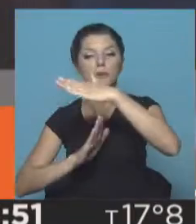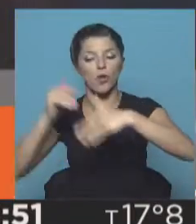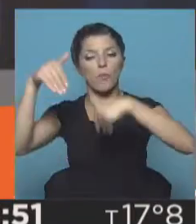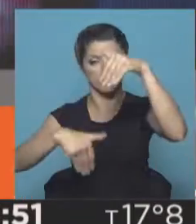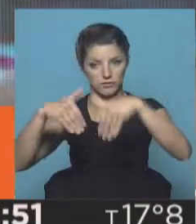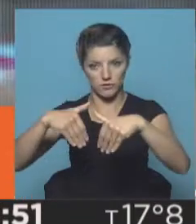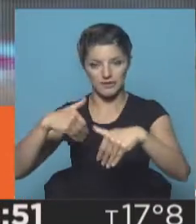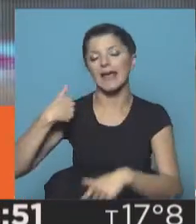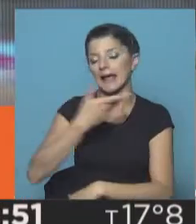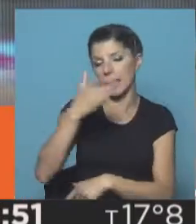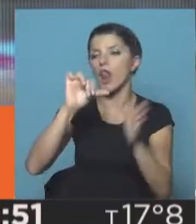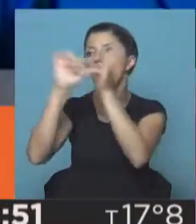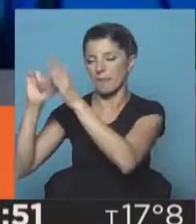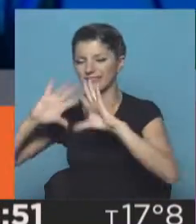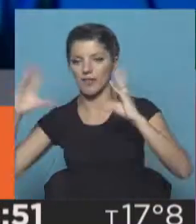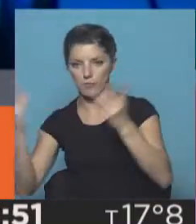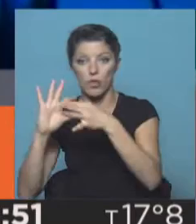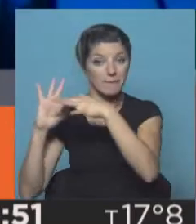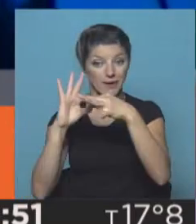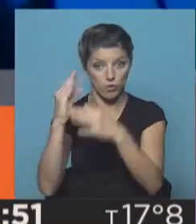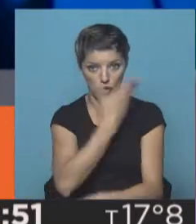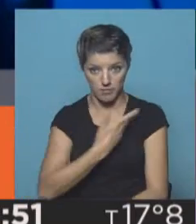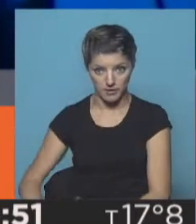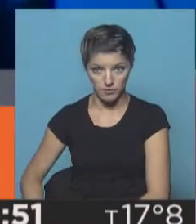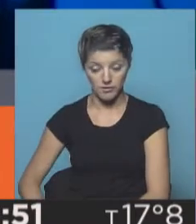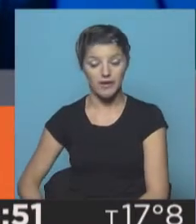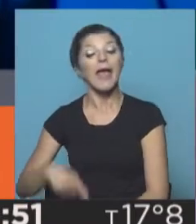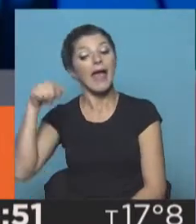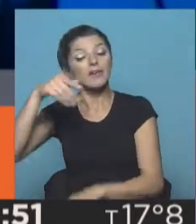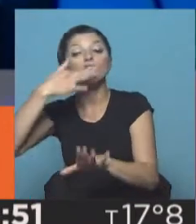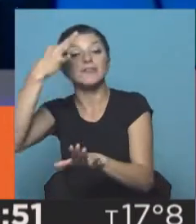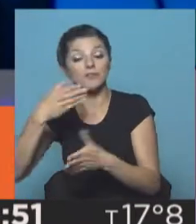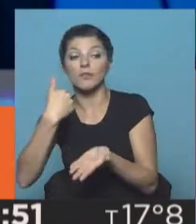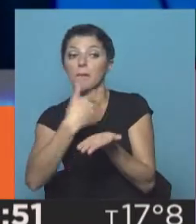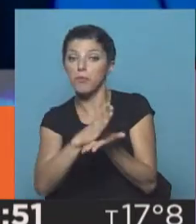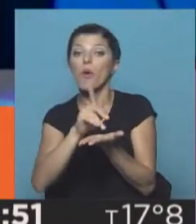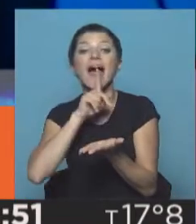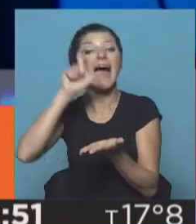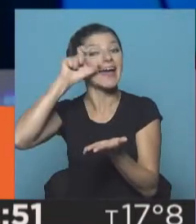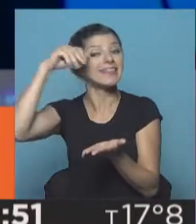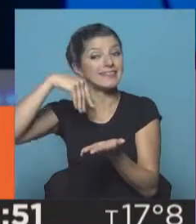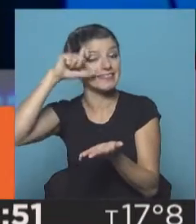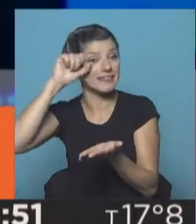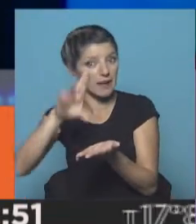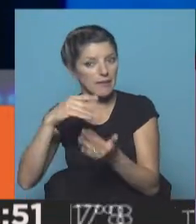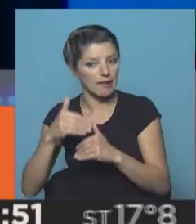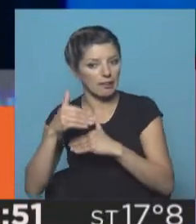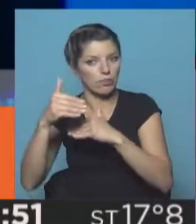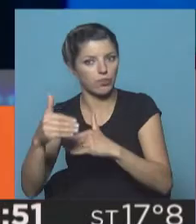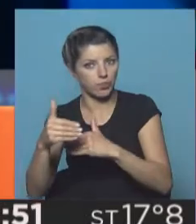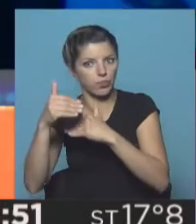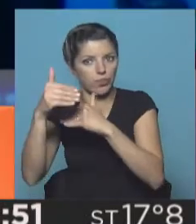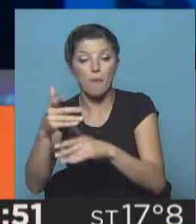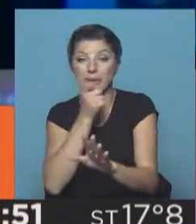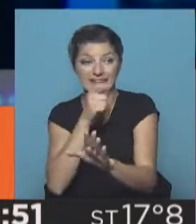relación muy estrecha con el gobierno, está demorando la decisión de sacarlo a Temer, porque si lo sacan a Temer ahora hay que convocar elecciones en